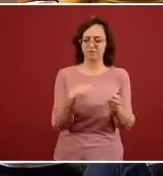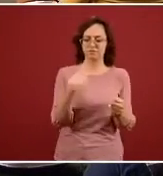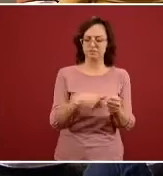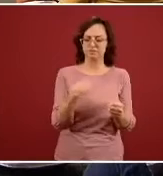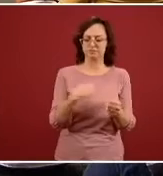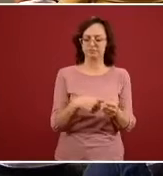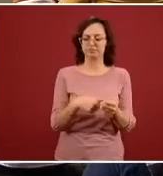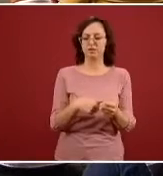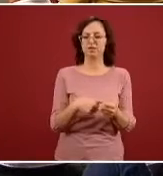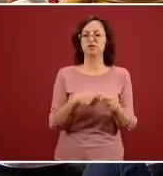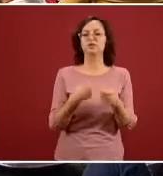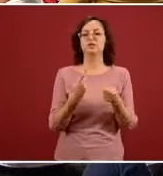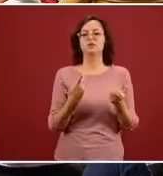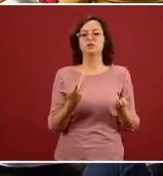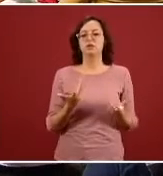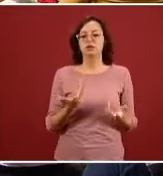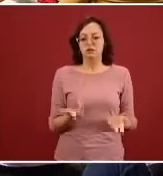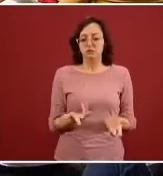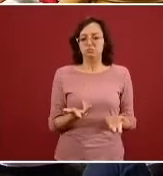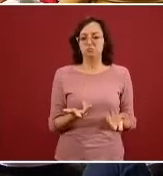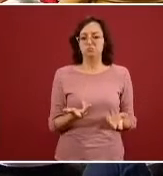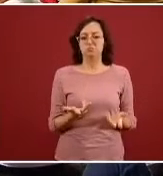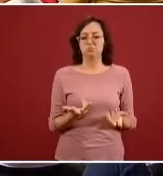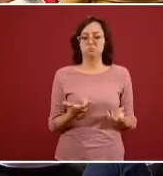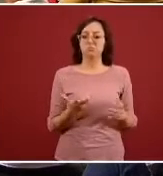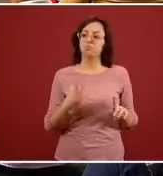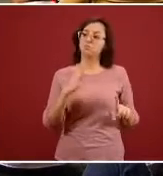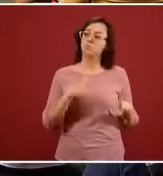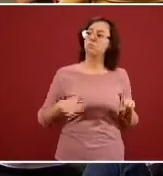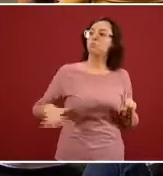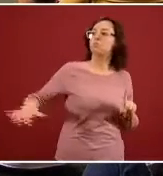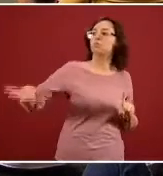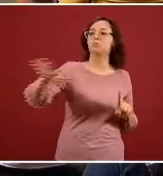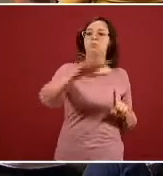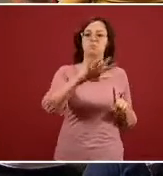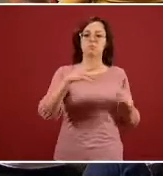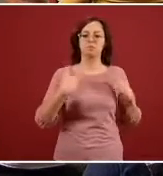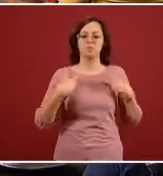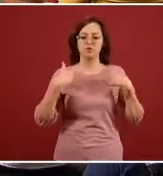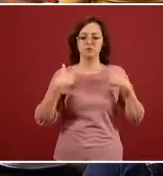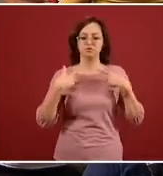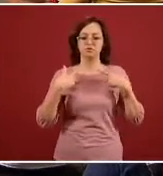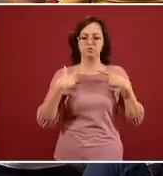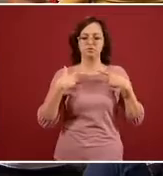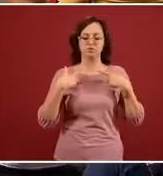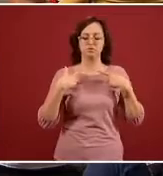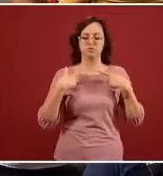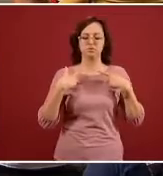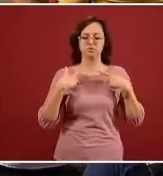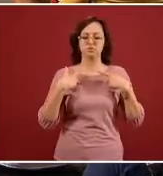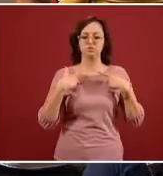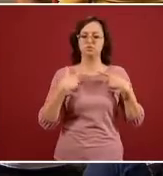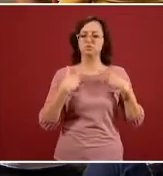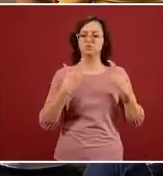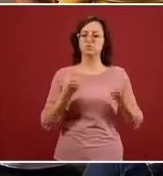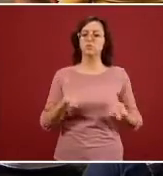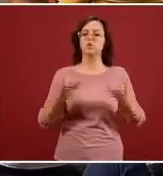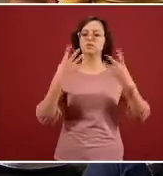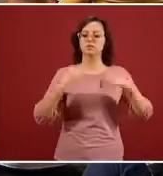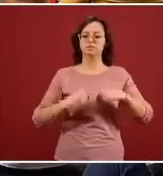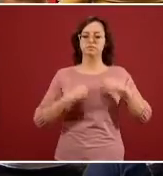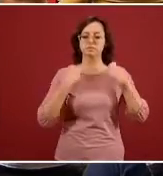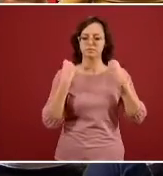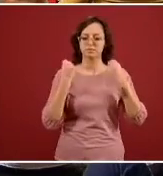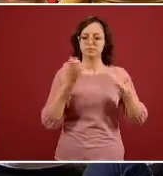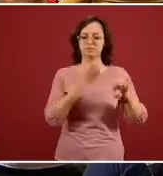enfermedad, considerando la población que existe en cada entidad federativa.